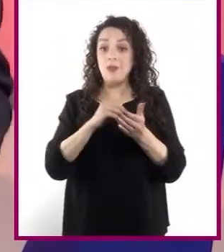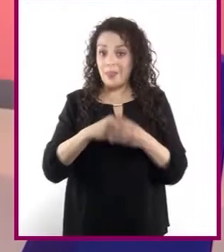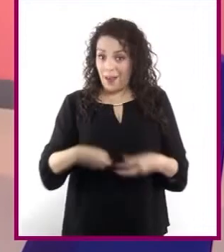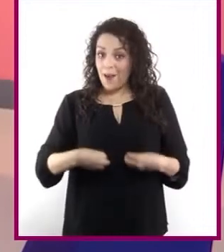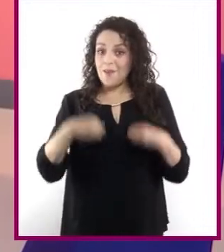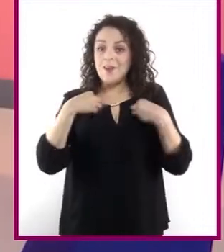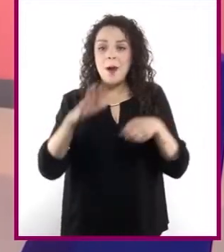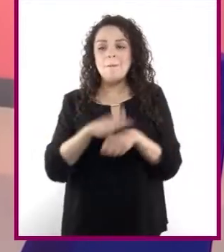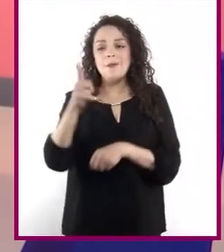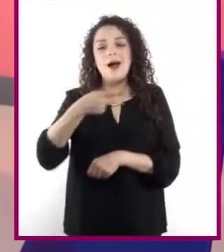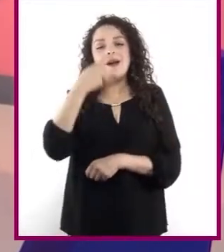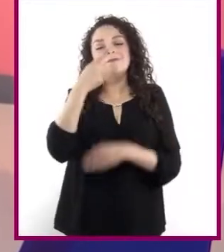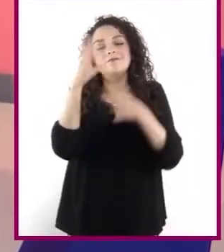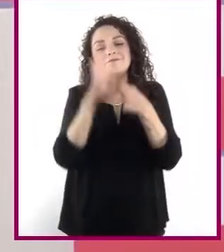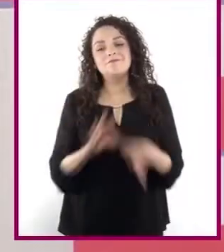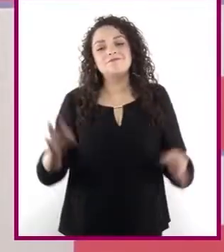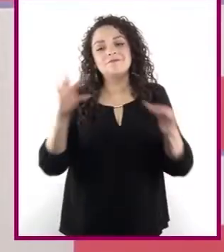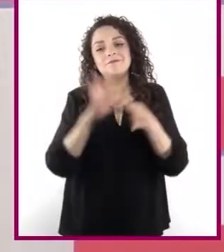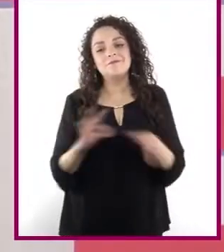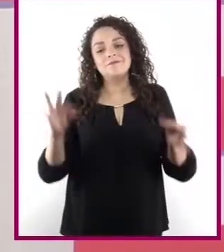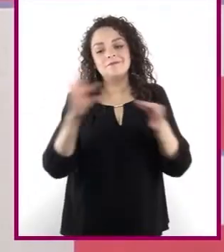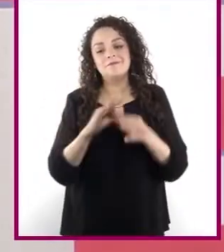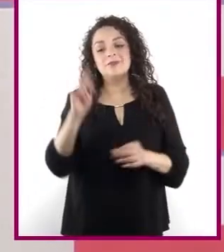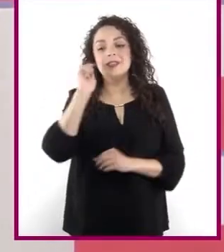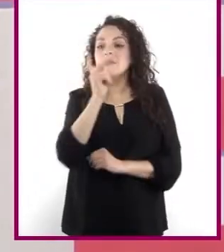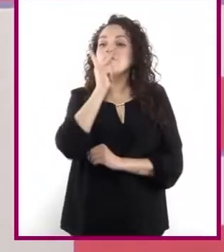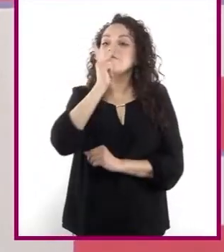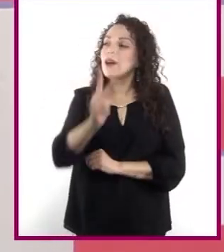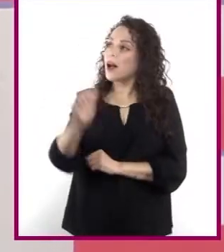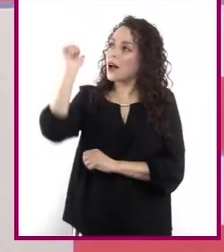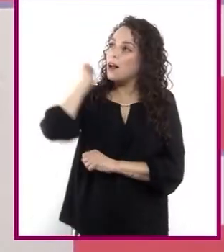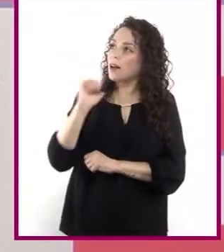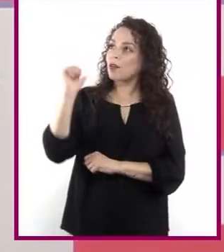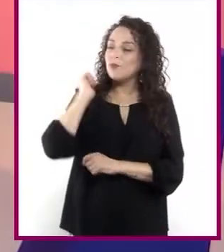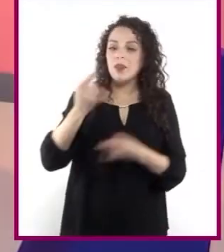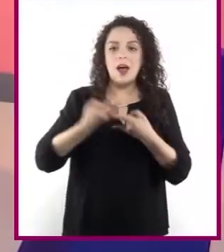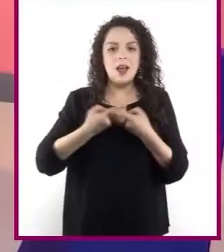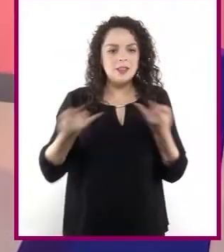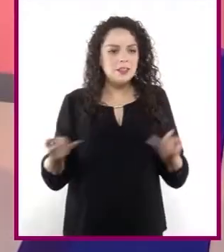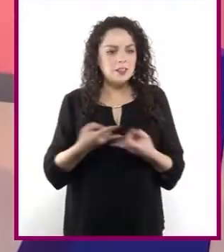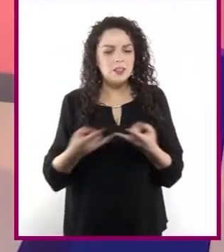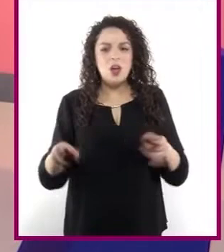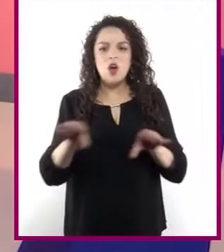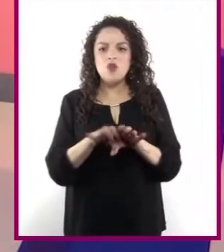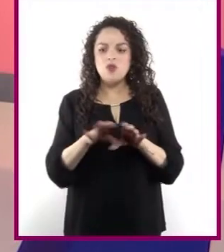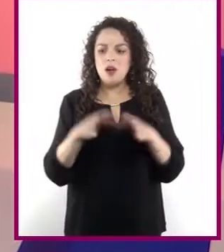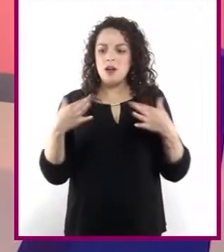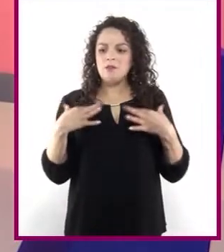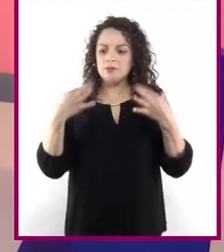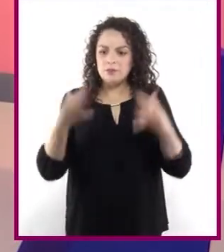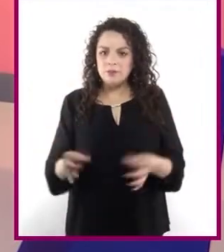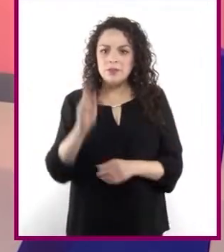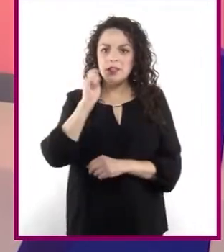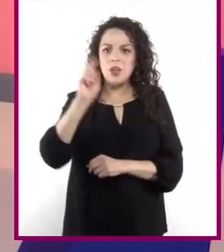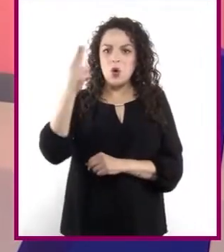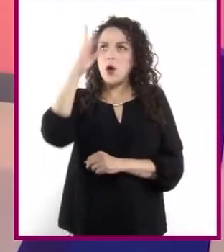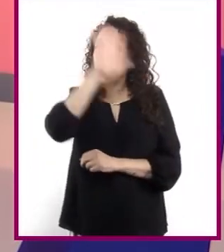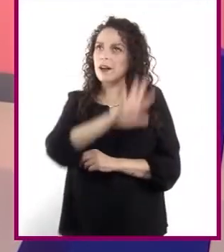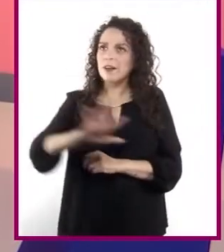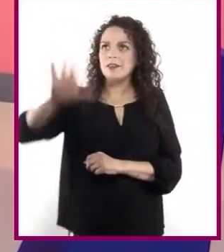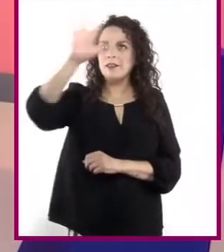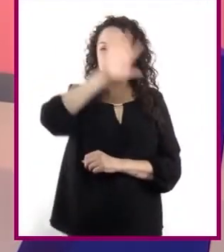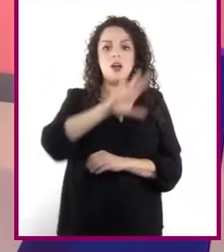sus narraciones orales sobre la palabra antigua, discursos sobre los orígenes del cosmos, la creación